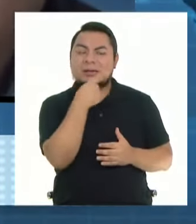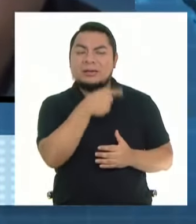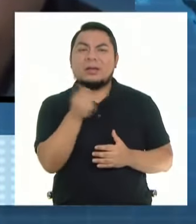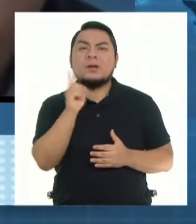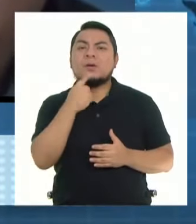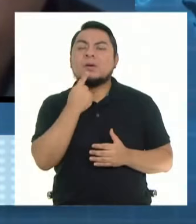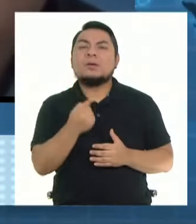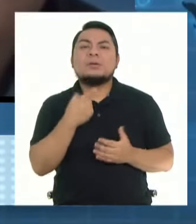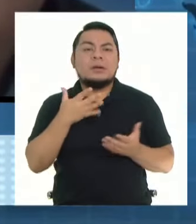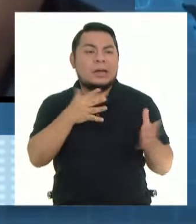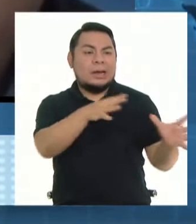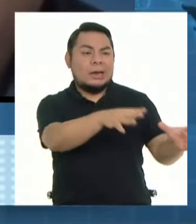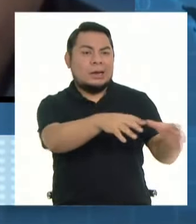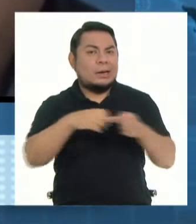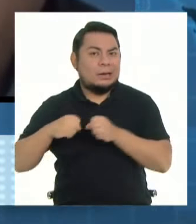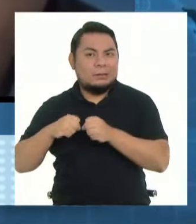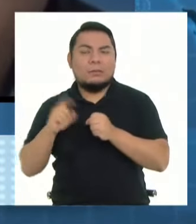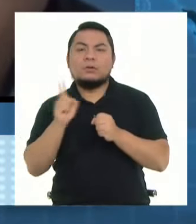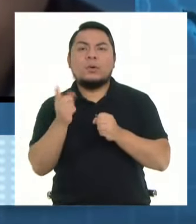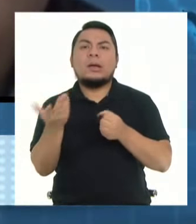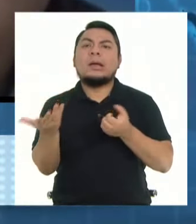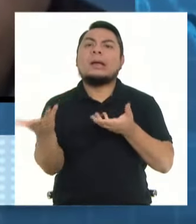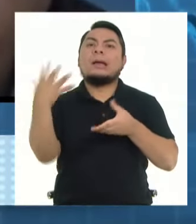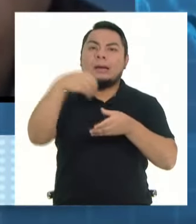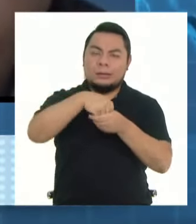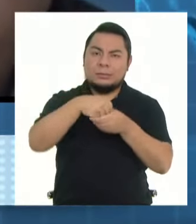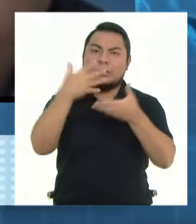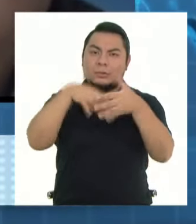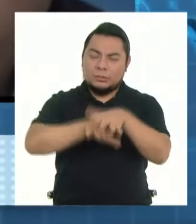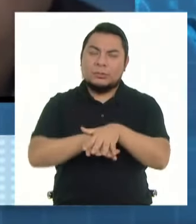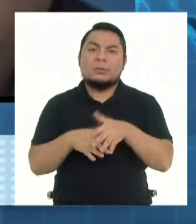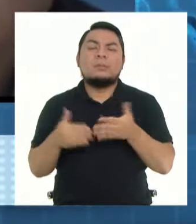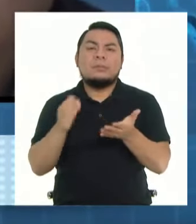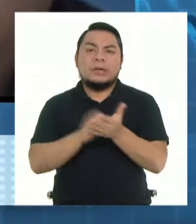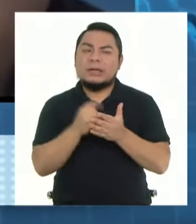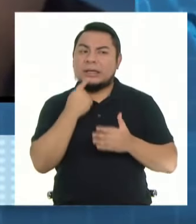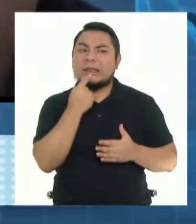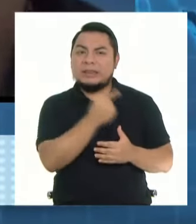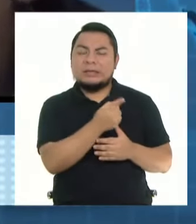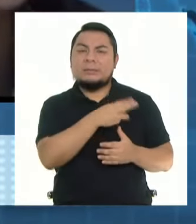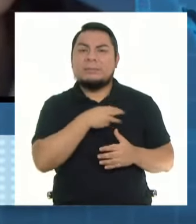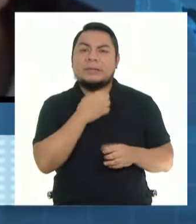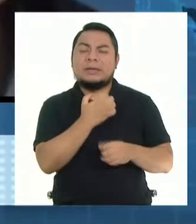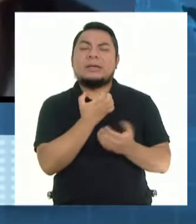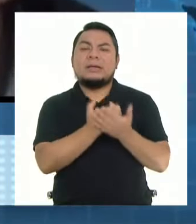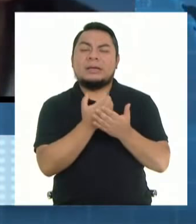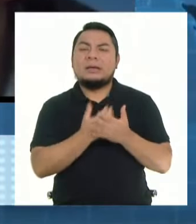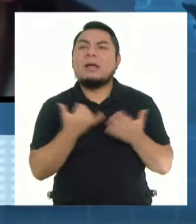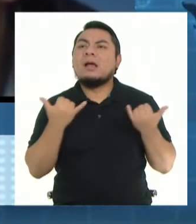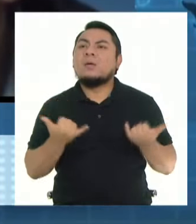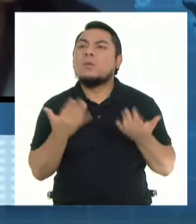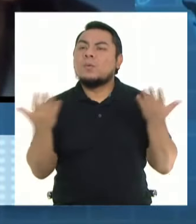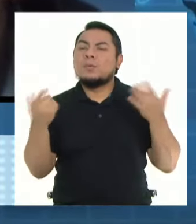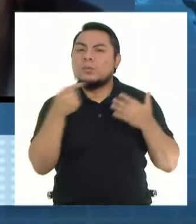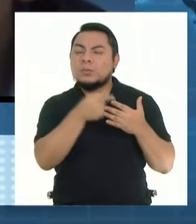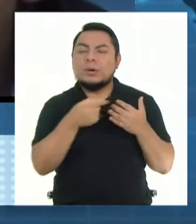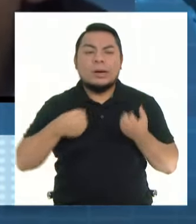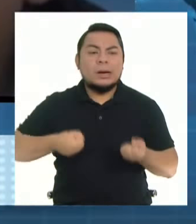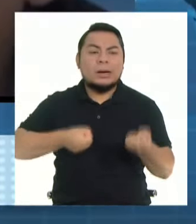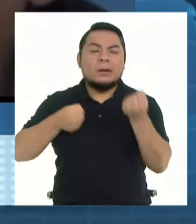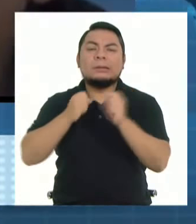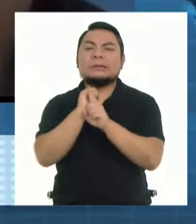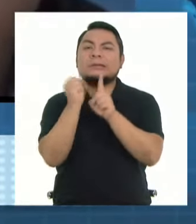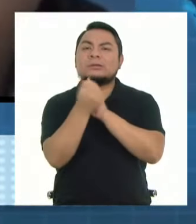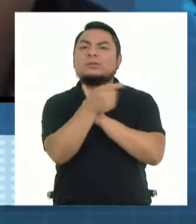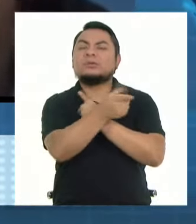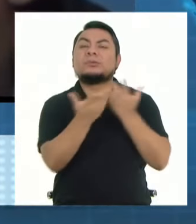de una expropiación, sino inclusión, más mercados para nuestros productores. Actualmente, ¿la situación cuál es de los campesinos?